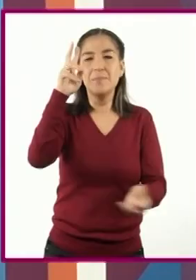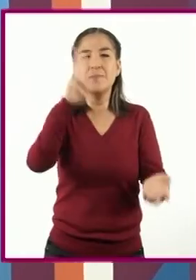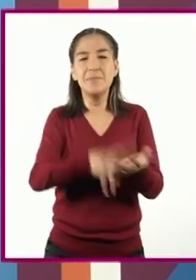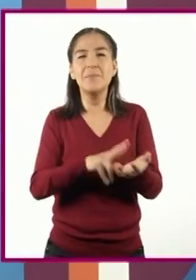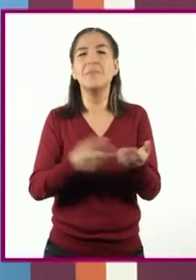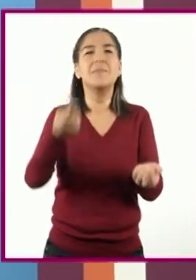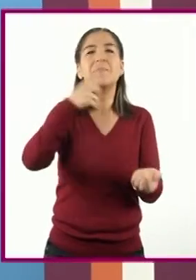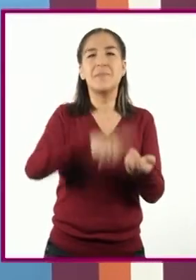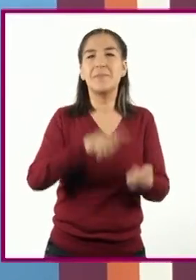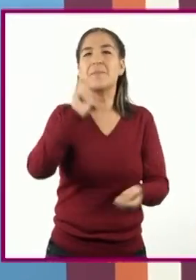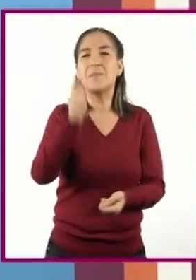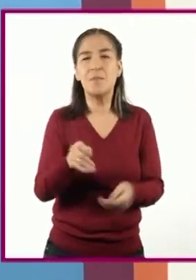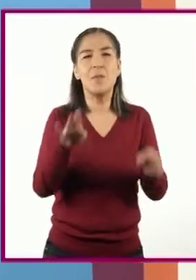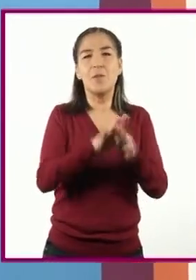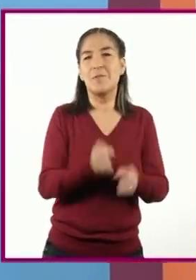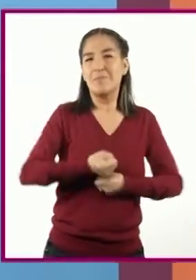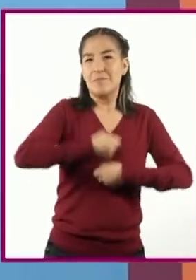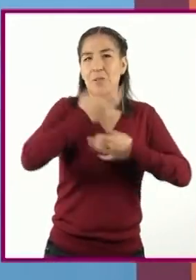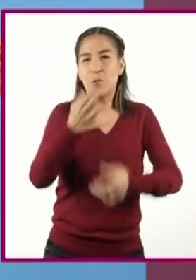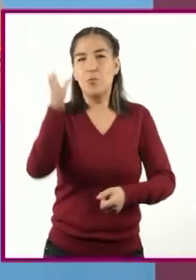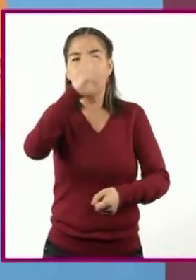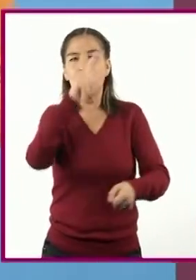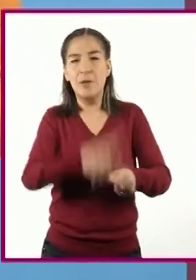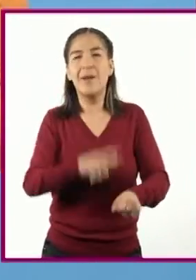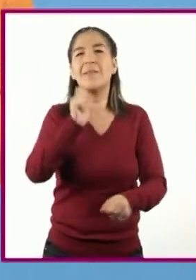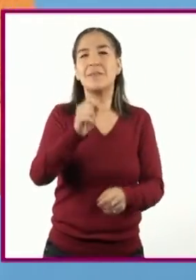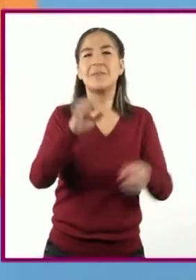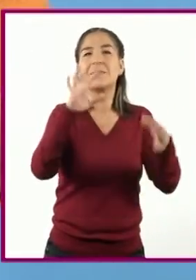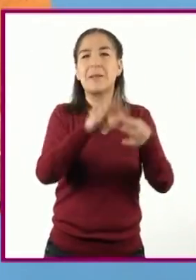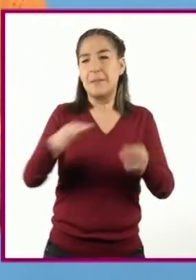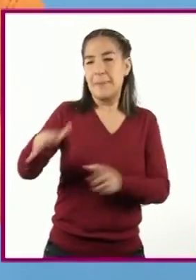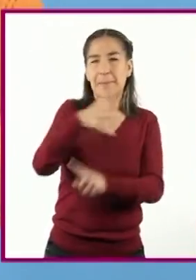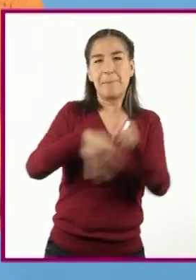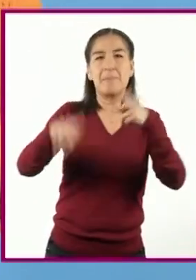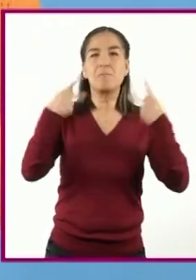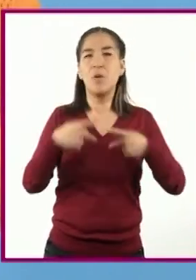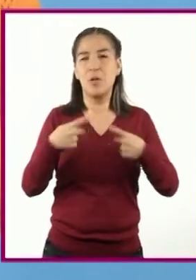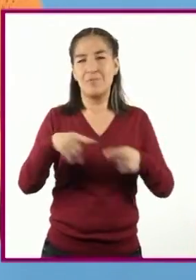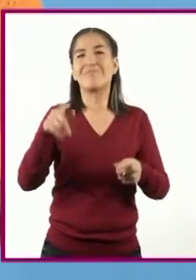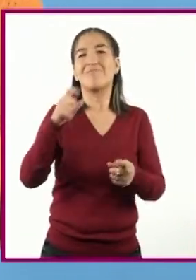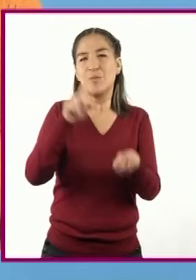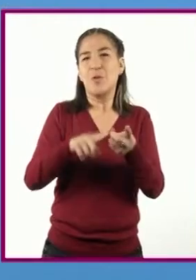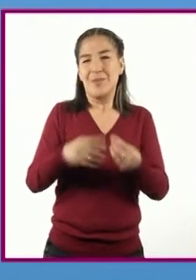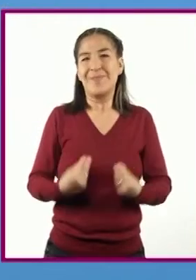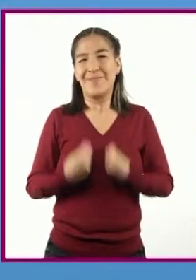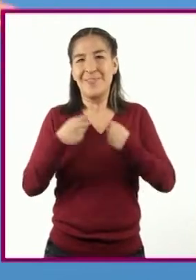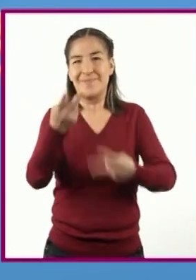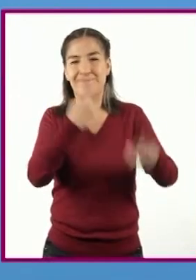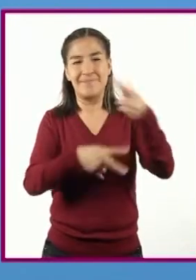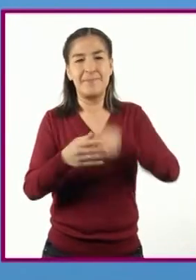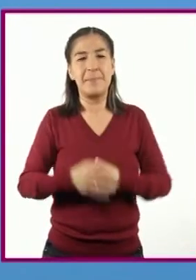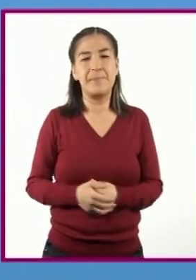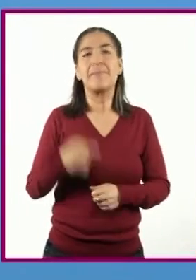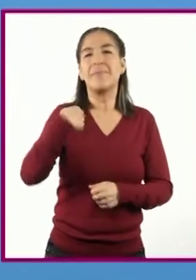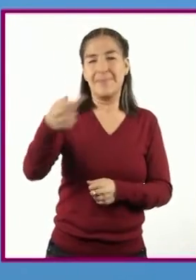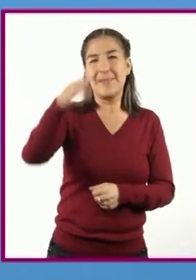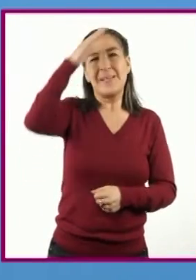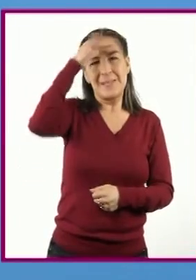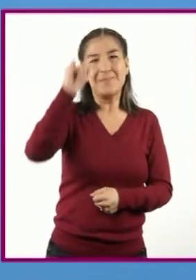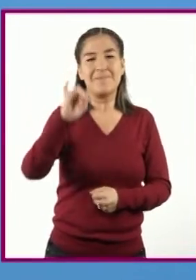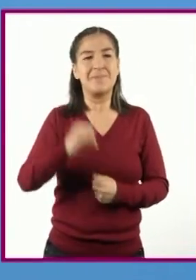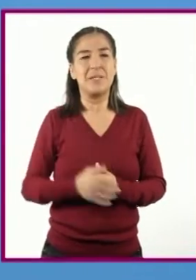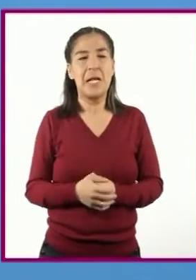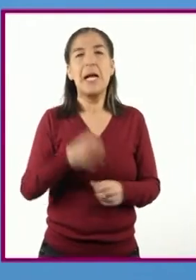local, las expresiones culturales que manifiesta la gente del lugar donde vivimos. Estoy de acuerdo,